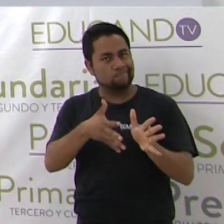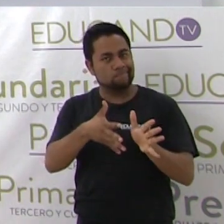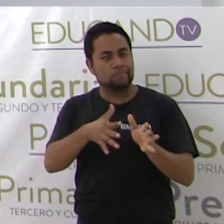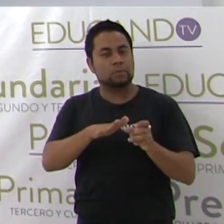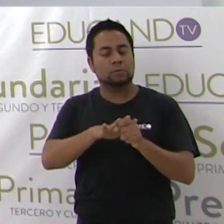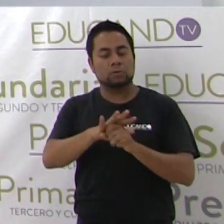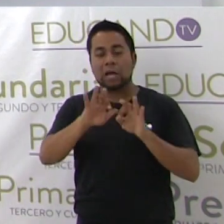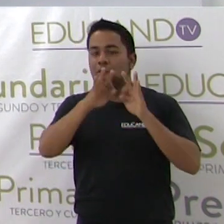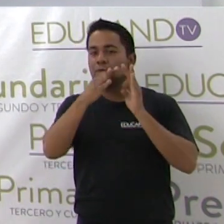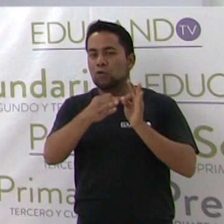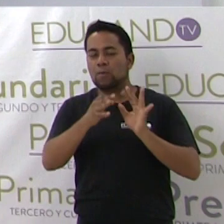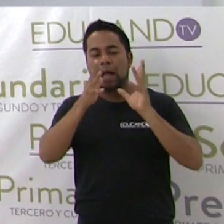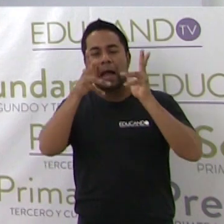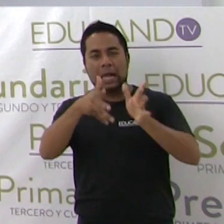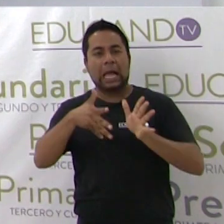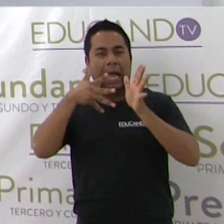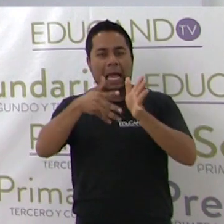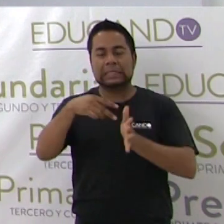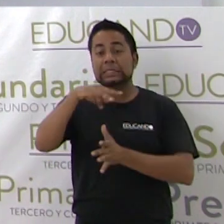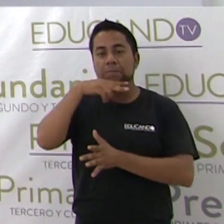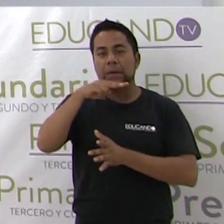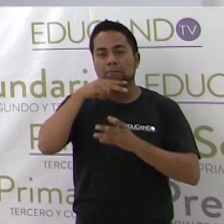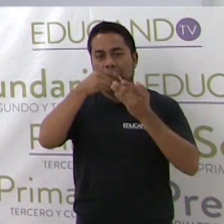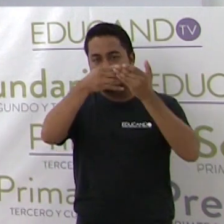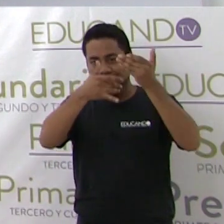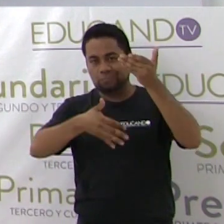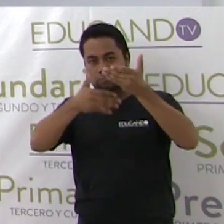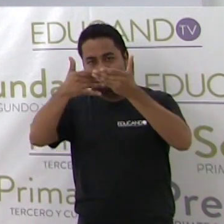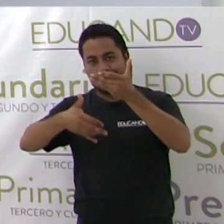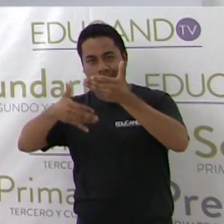mantienen en todas sus formas verbales,